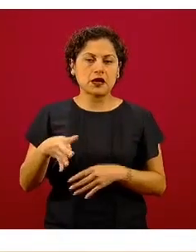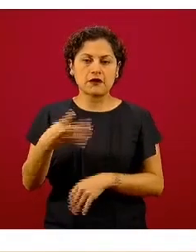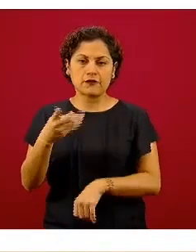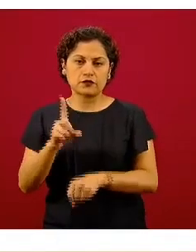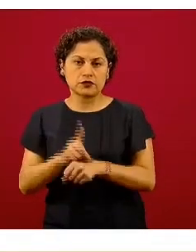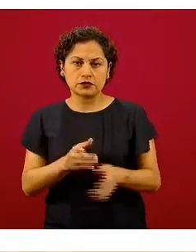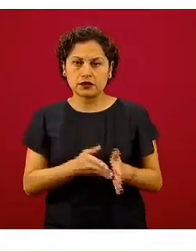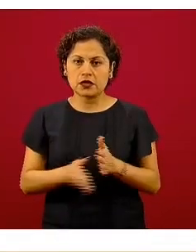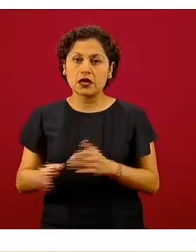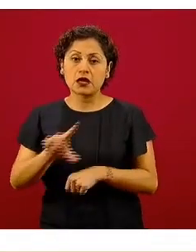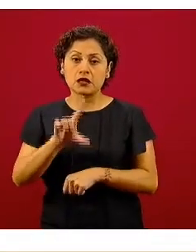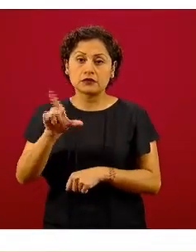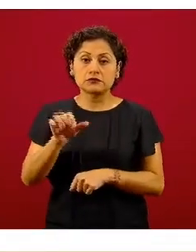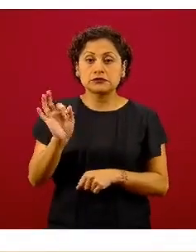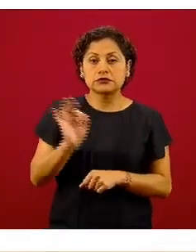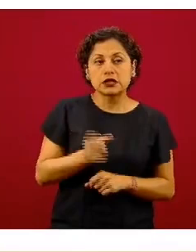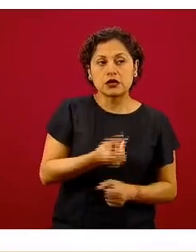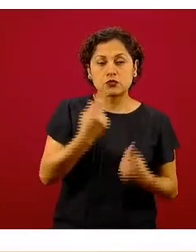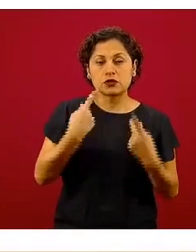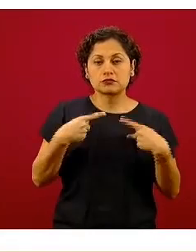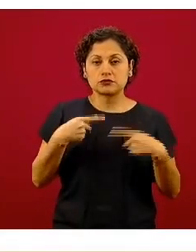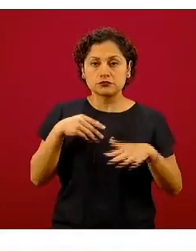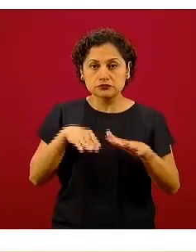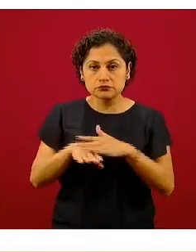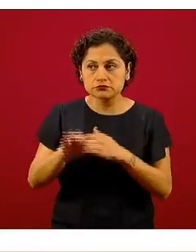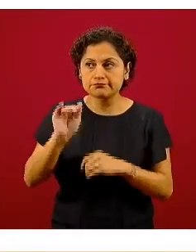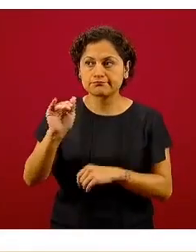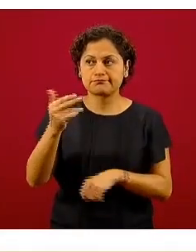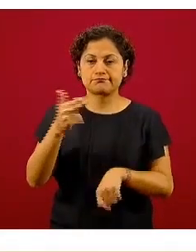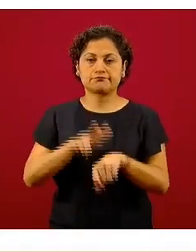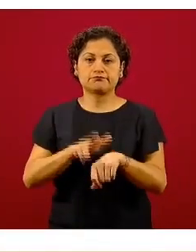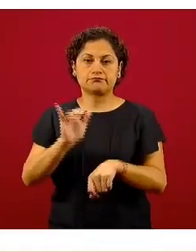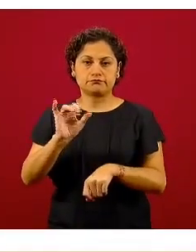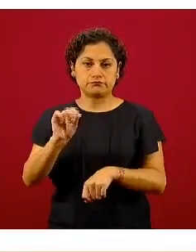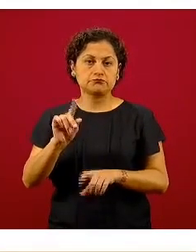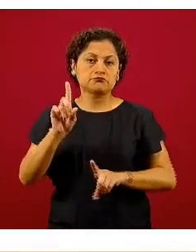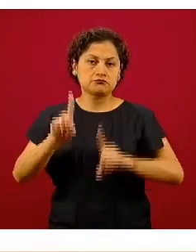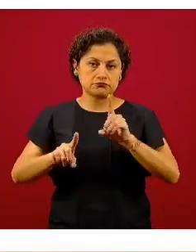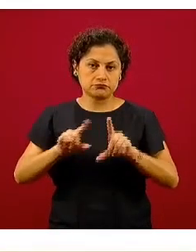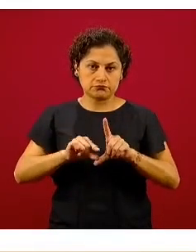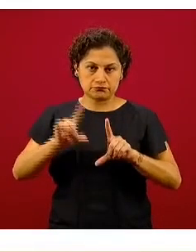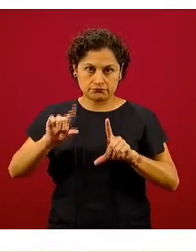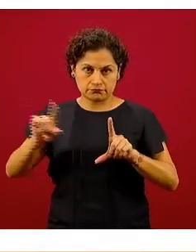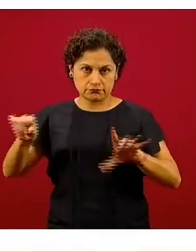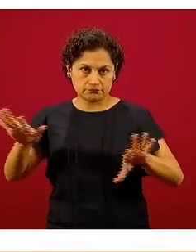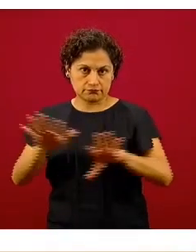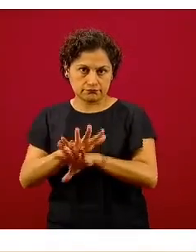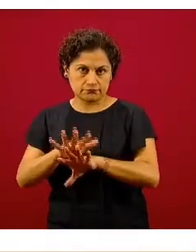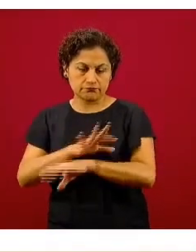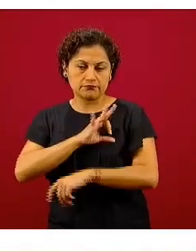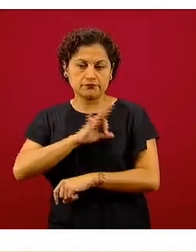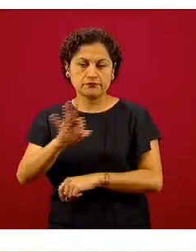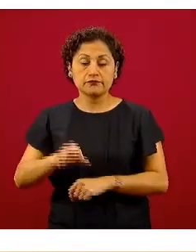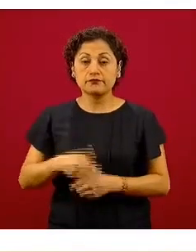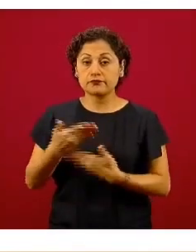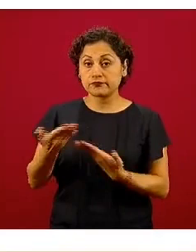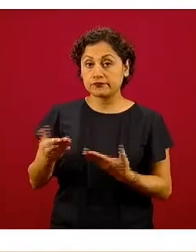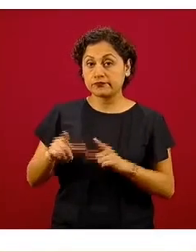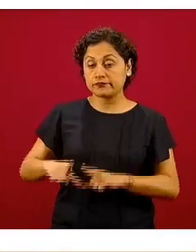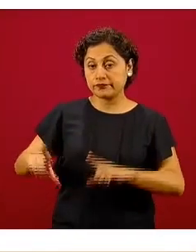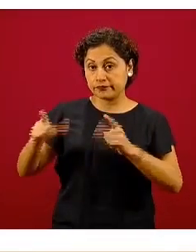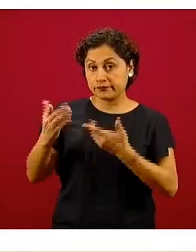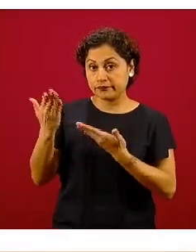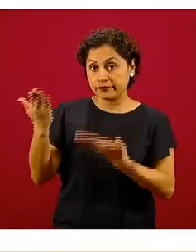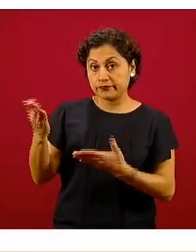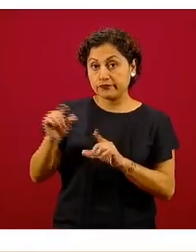Vamos a ver cómo se sigue comportando esta curva. La siguiente diapositiva veremos nuestra carga acumulada. El